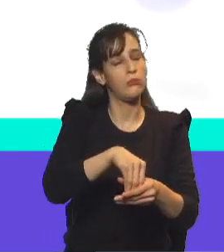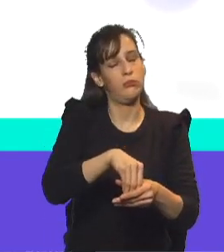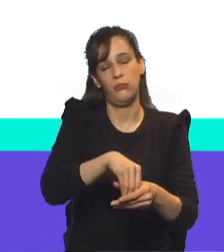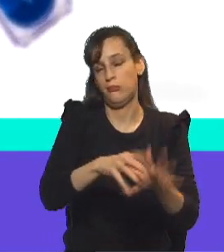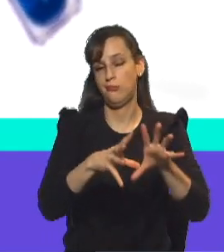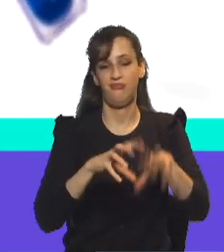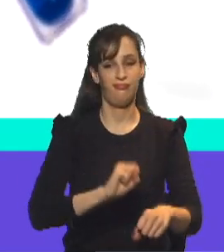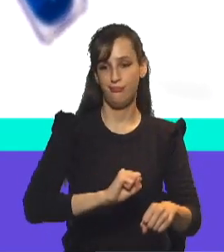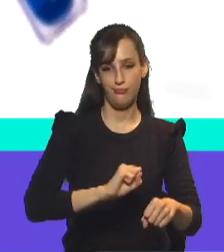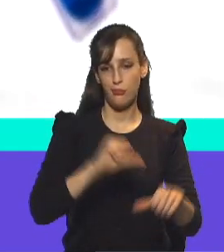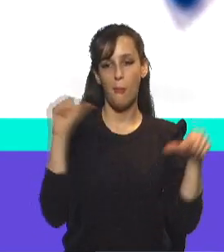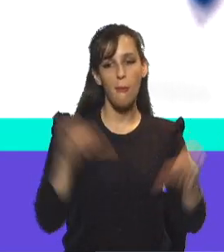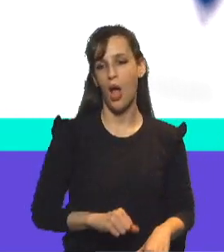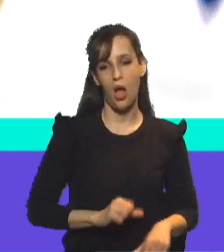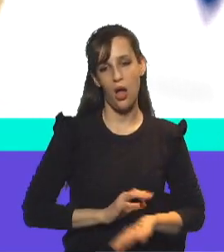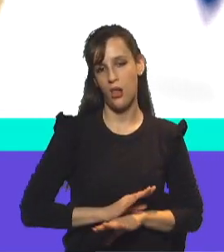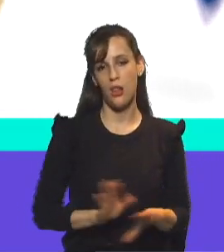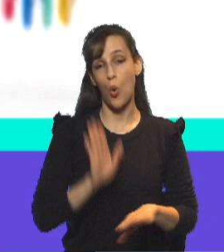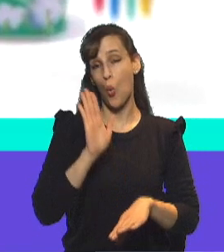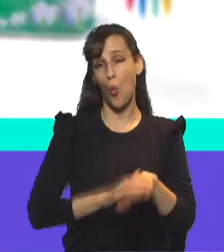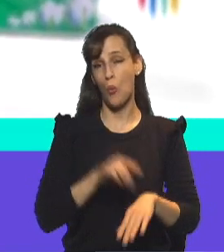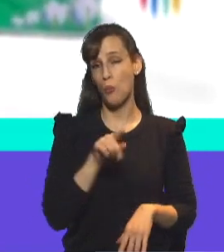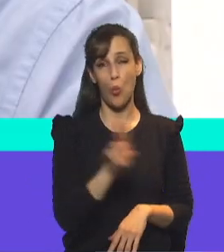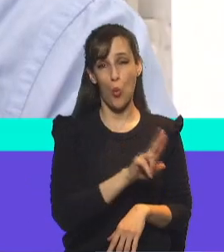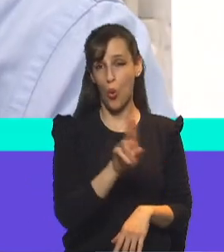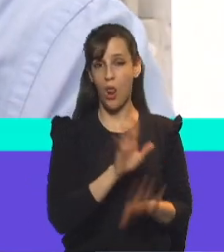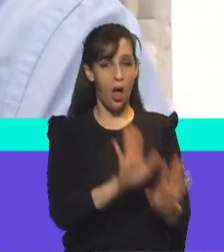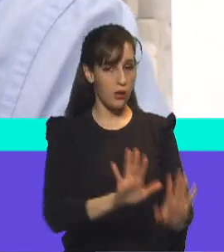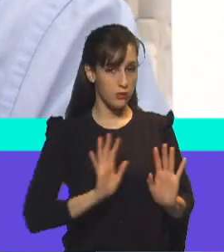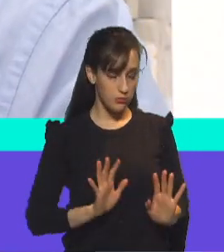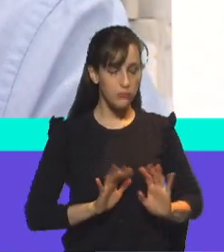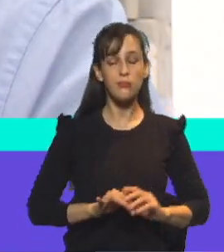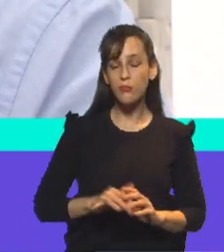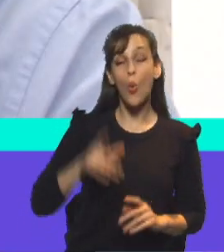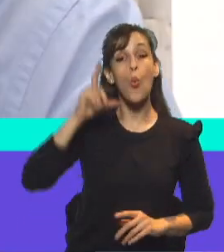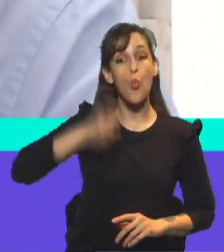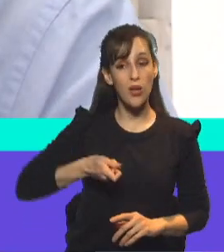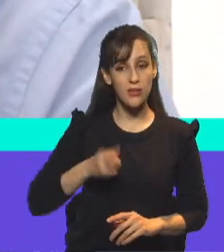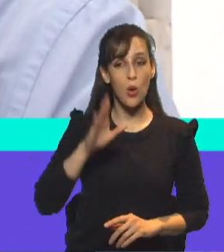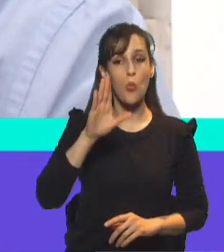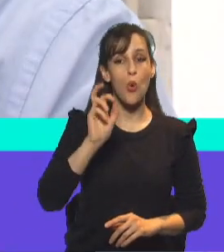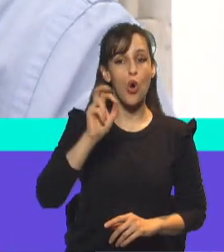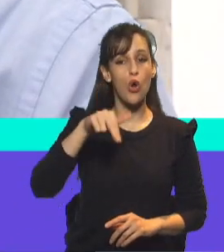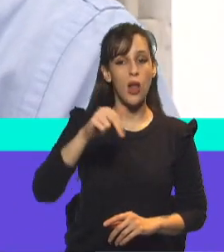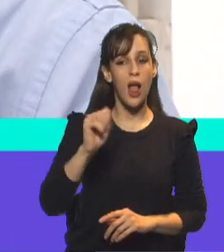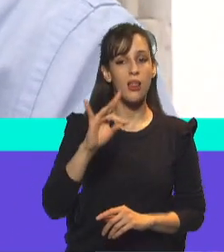fuese su vocación en la vida, ese tipo de situaciones. Resulta que el juez Bonadío, que era amigo mío,